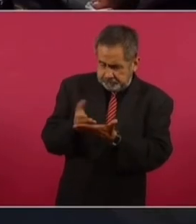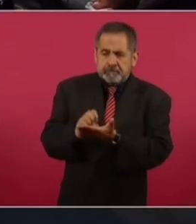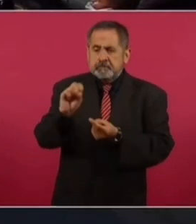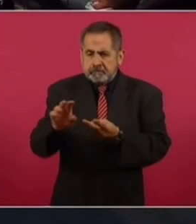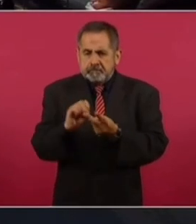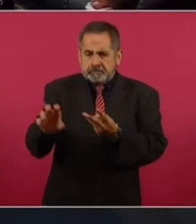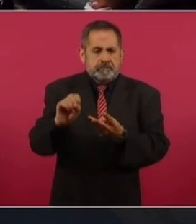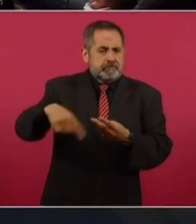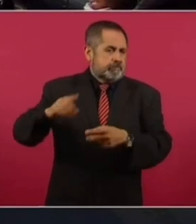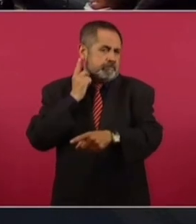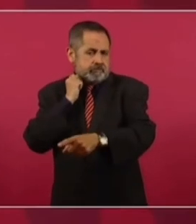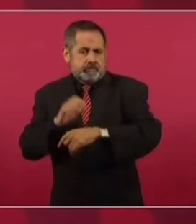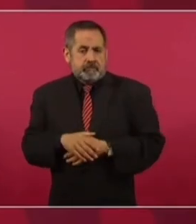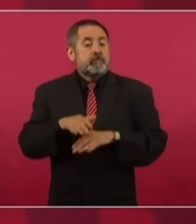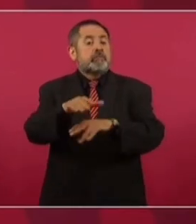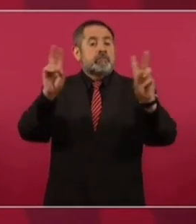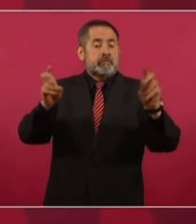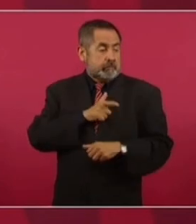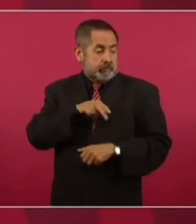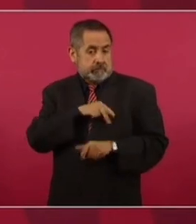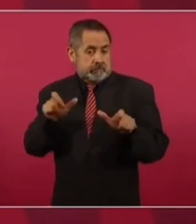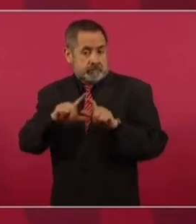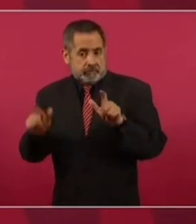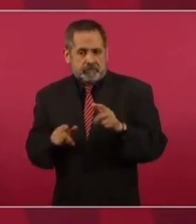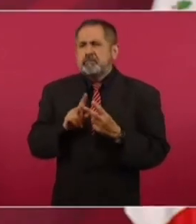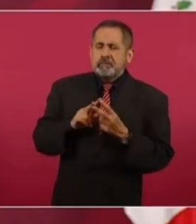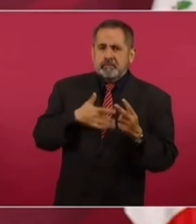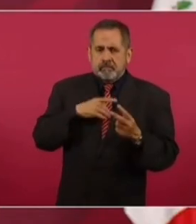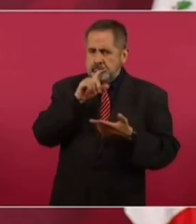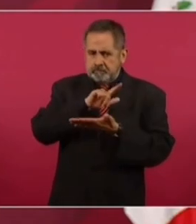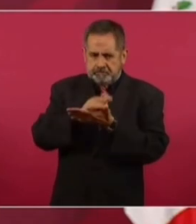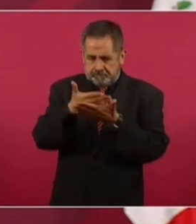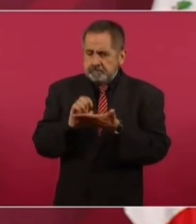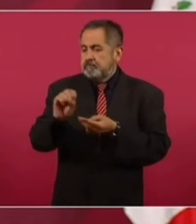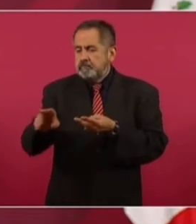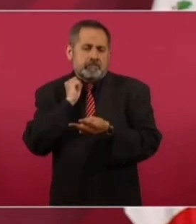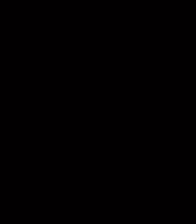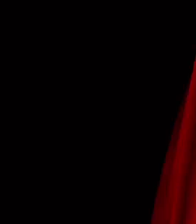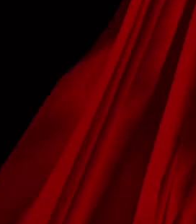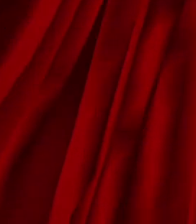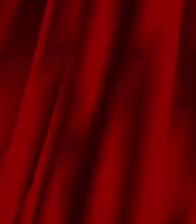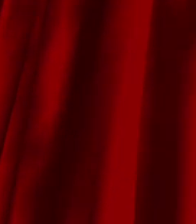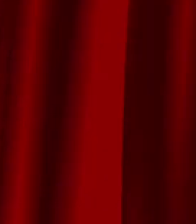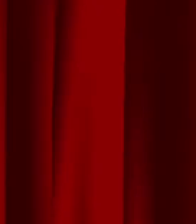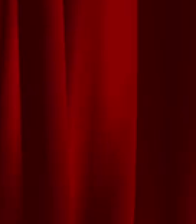La Guardia la voy a mandar también al Senado o a la Cámara de Diputados. Estamos viendo. Y la reforma electoral también.